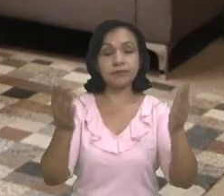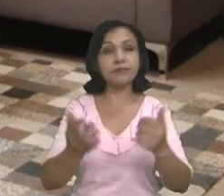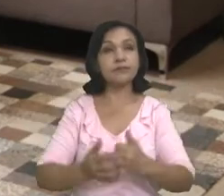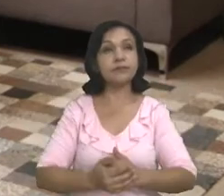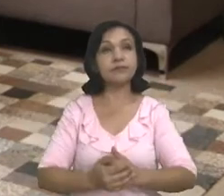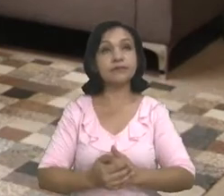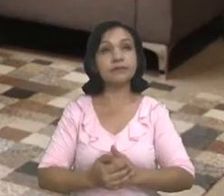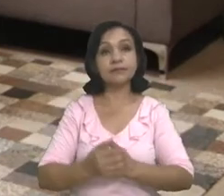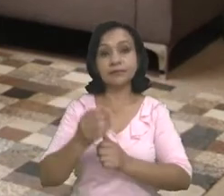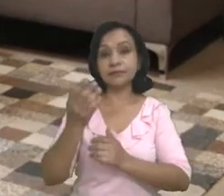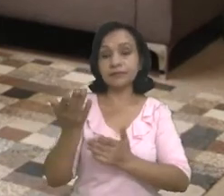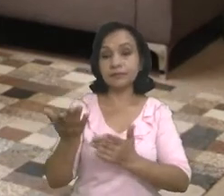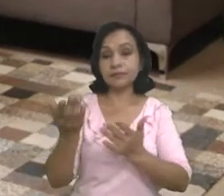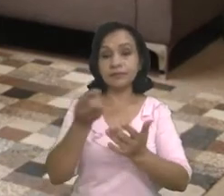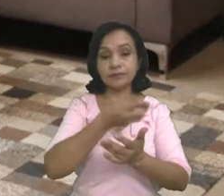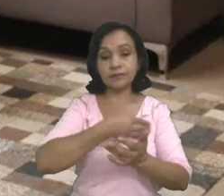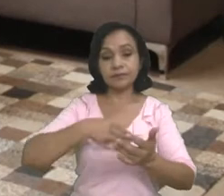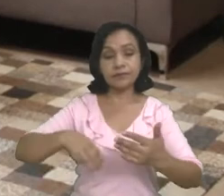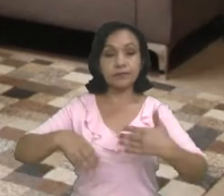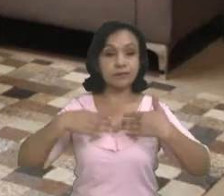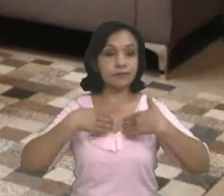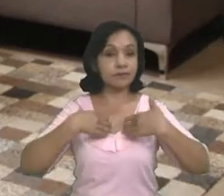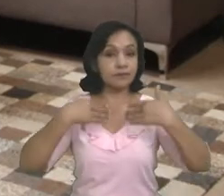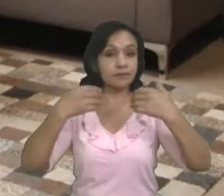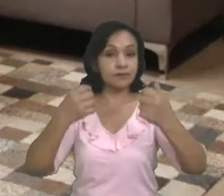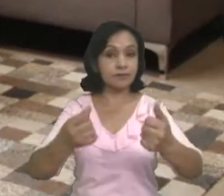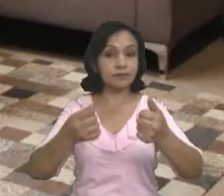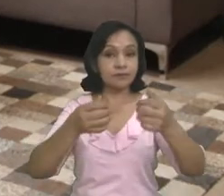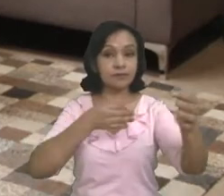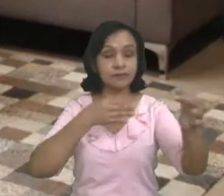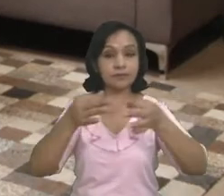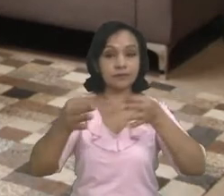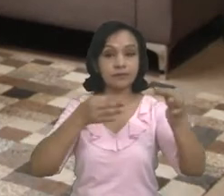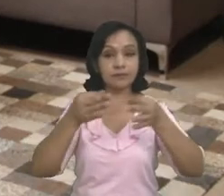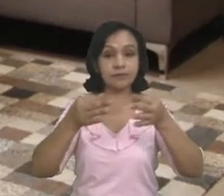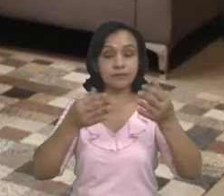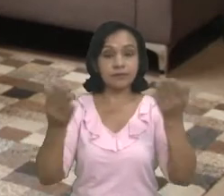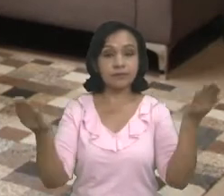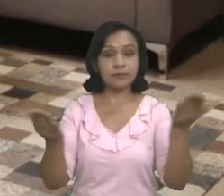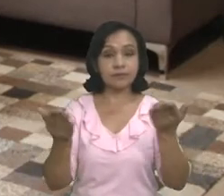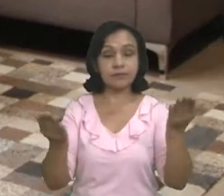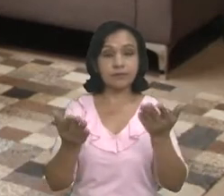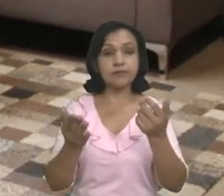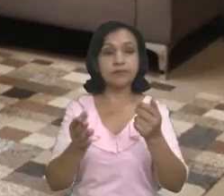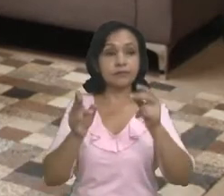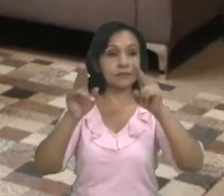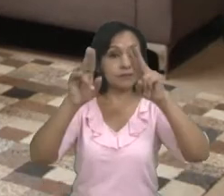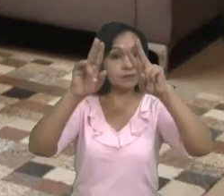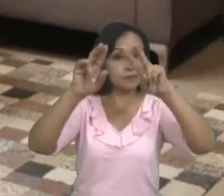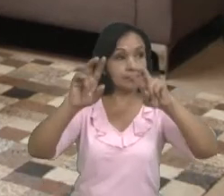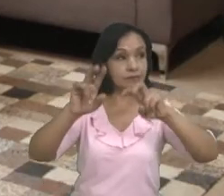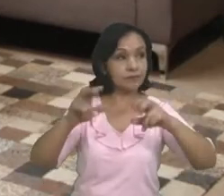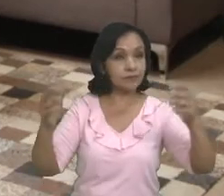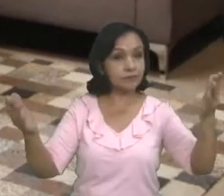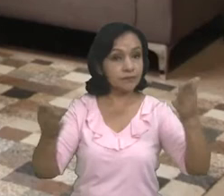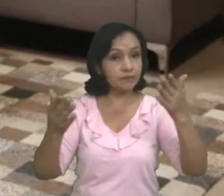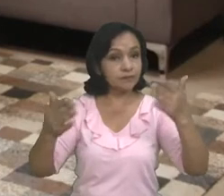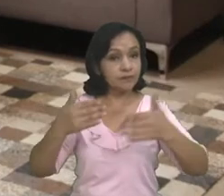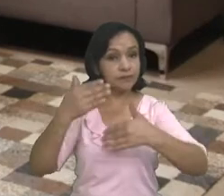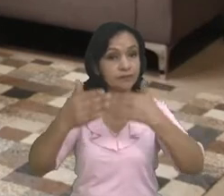voz autorizada ministerio de salud un informe detallado en principio para evaluar cómo avanza